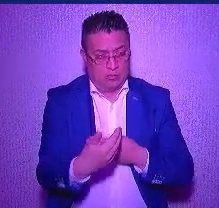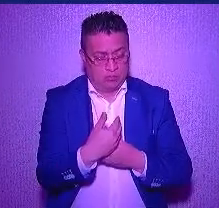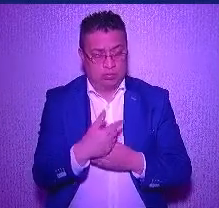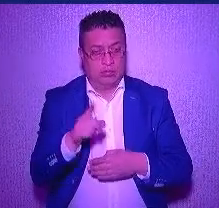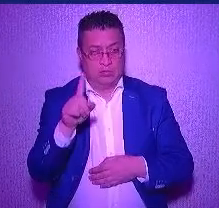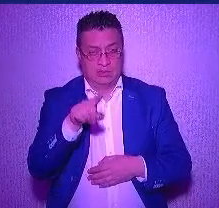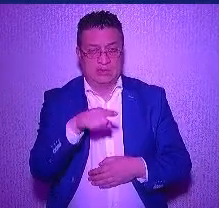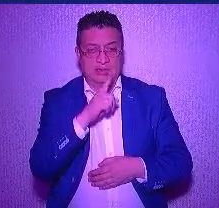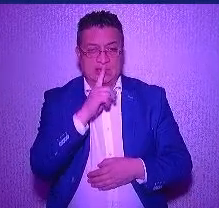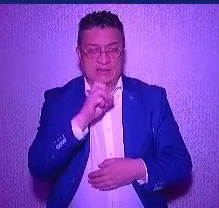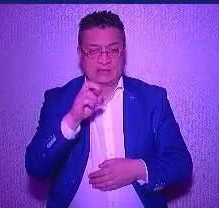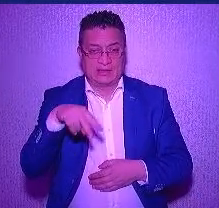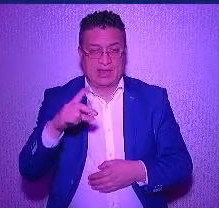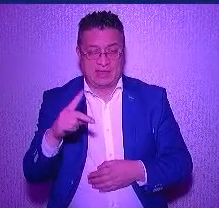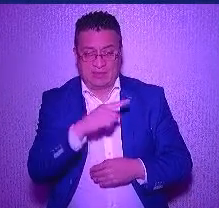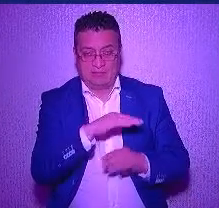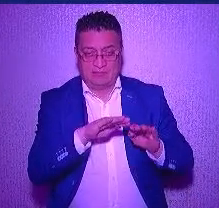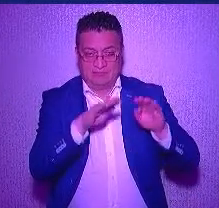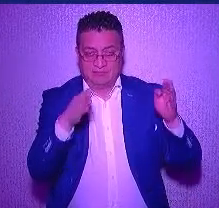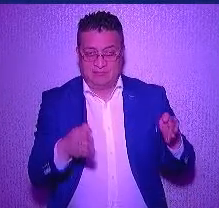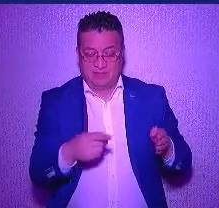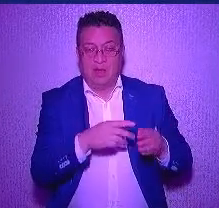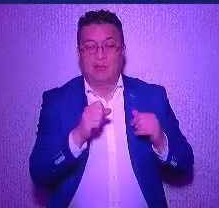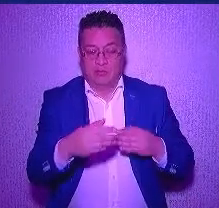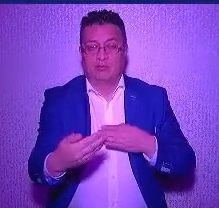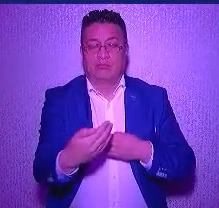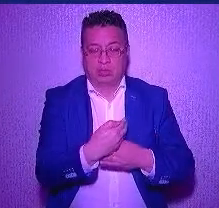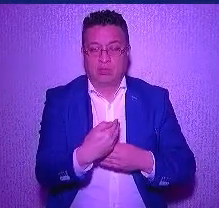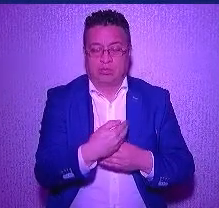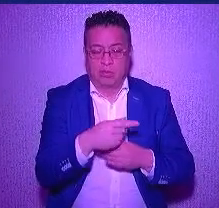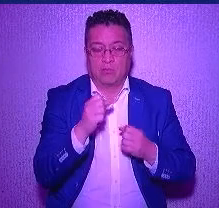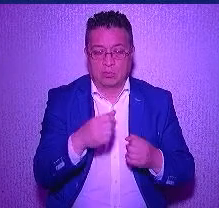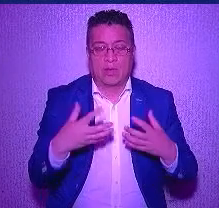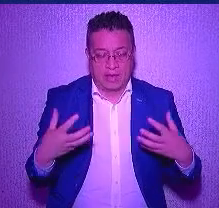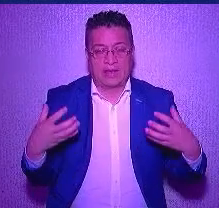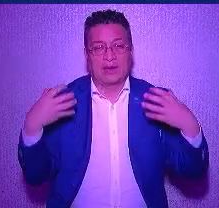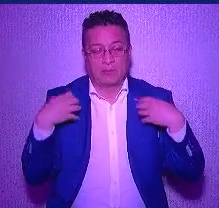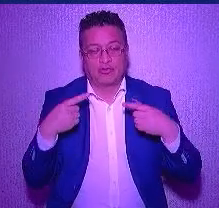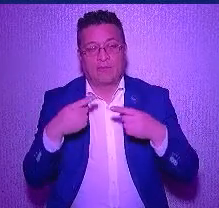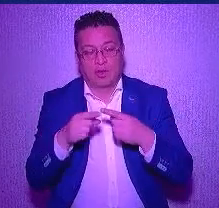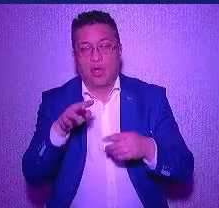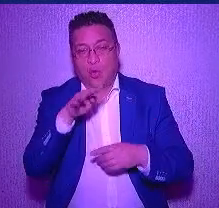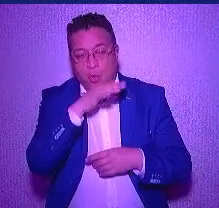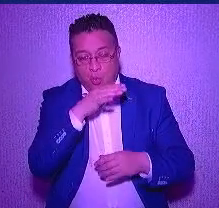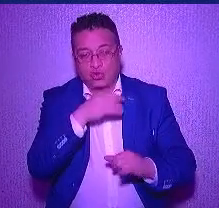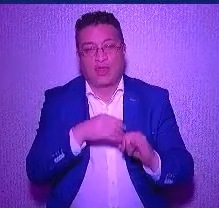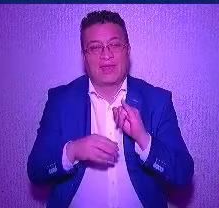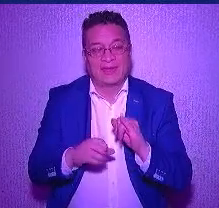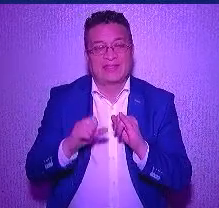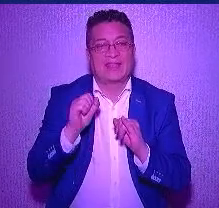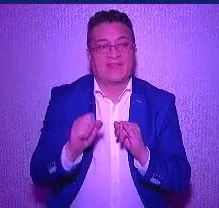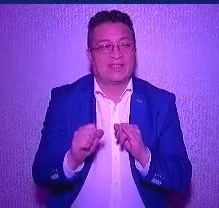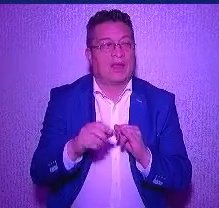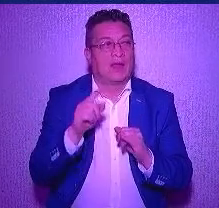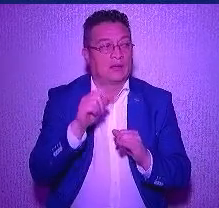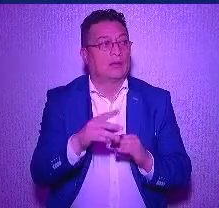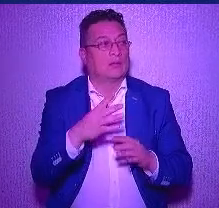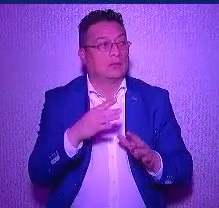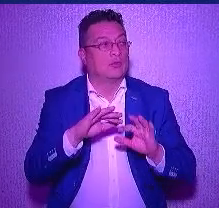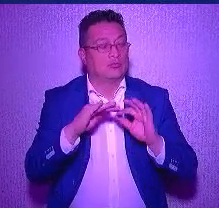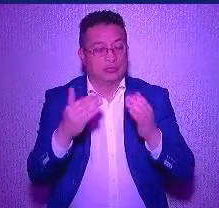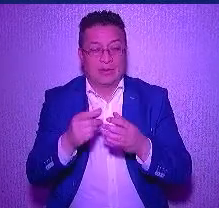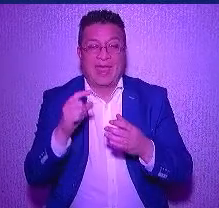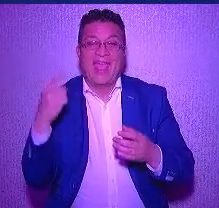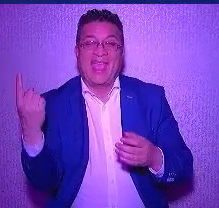también tengan el momento para conocer el framework que tenemos de responsabilidad del uso de Inteligencia artificial en la parte de computación en general